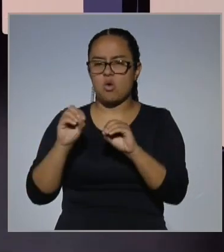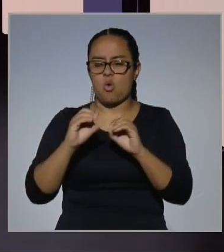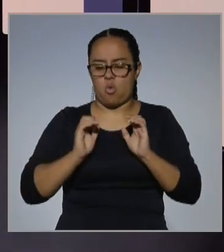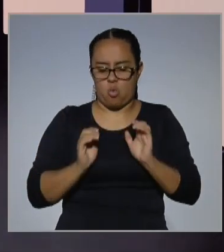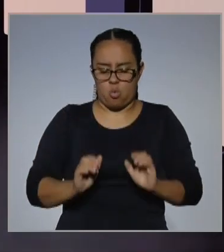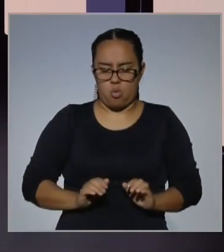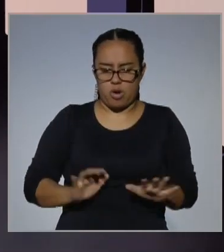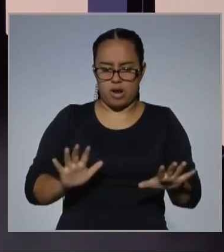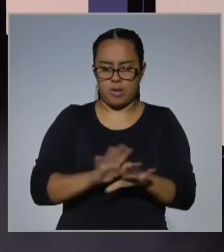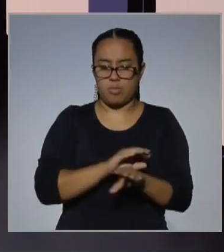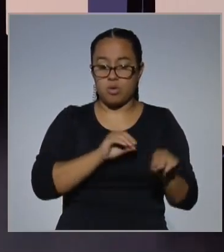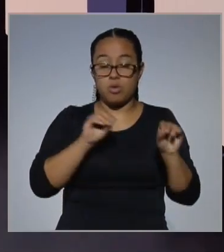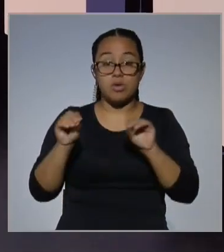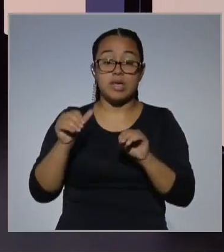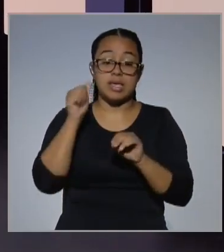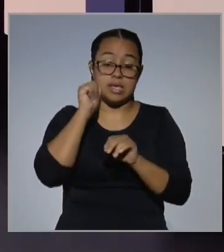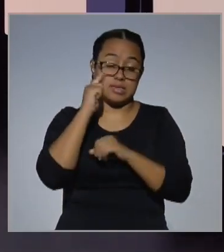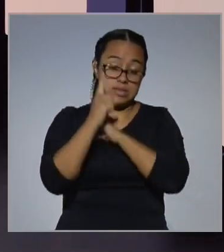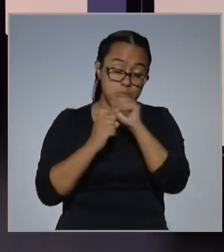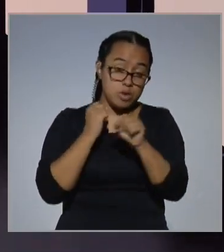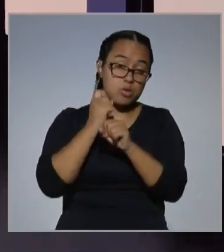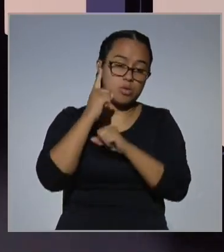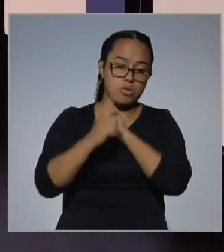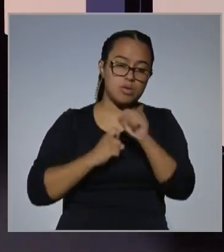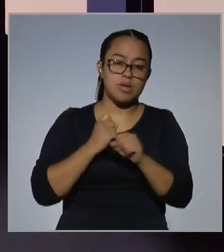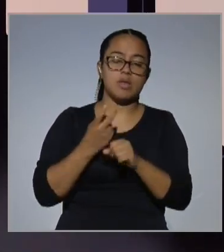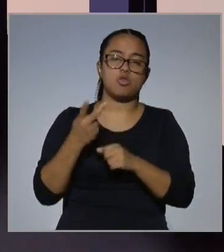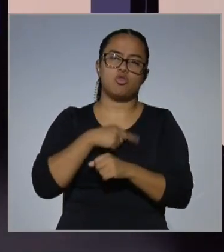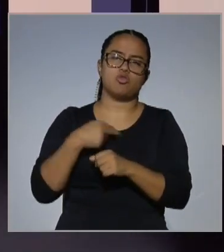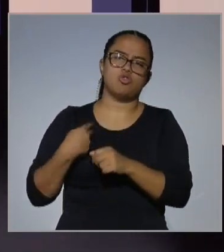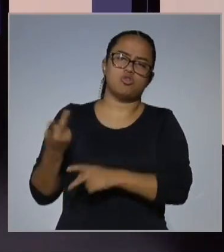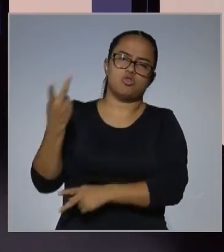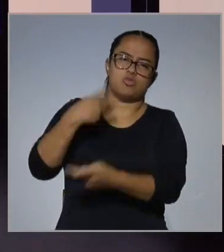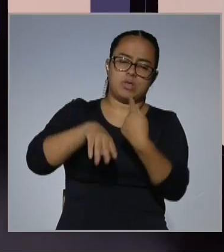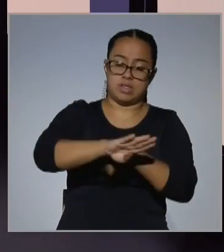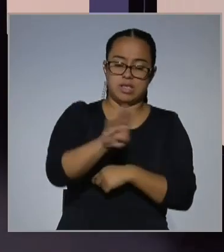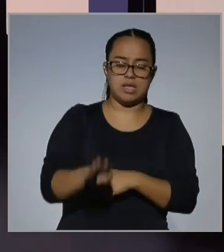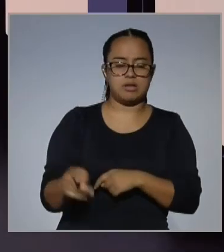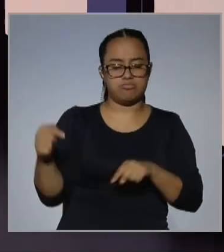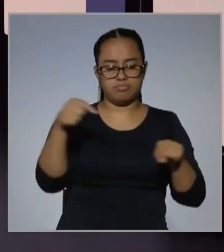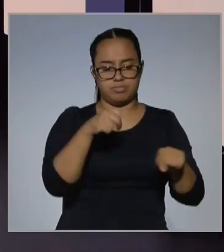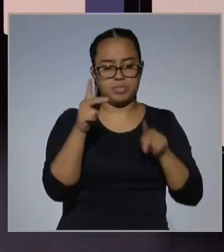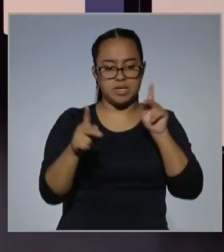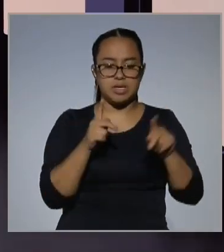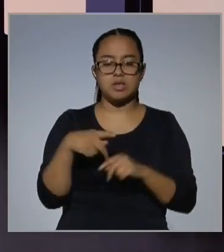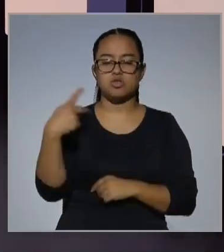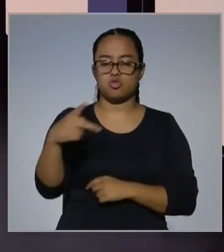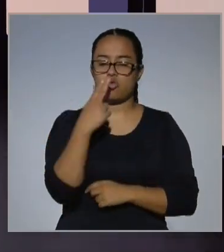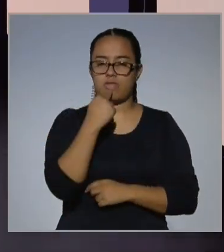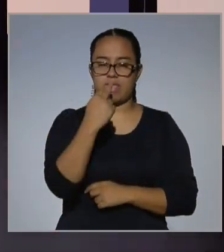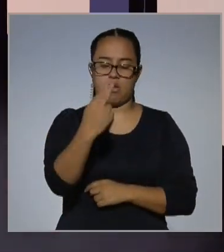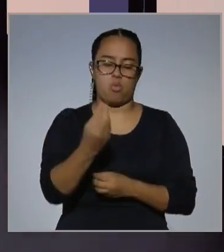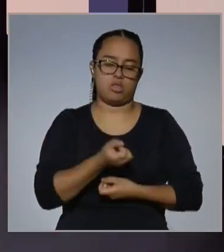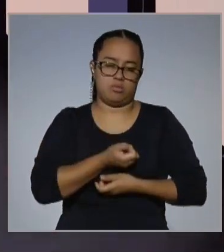cuerpo. Y cada año venimos aquí. Poema náhuatl.